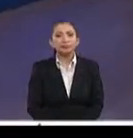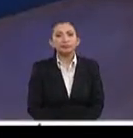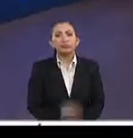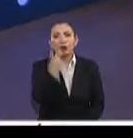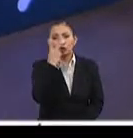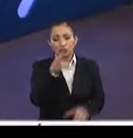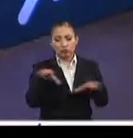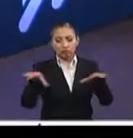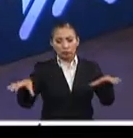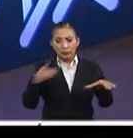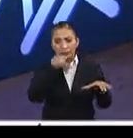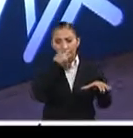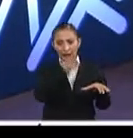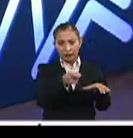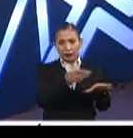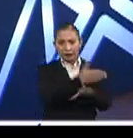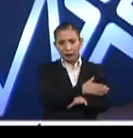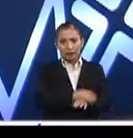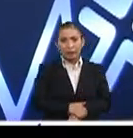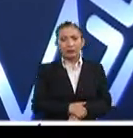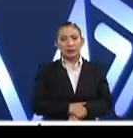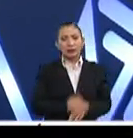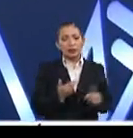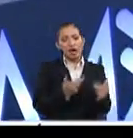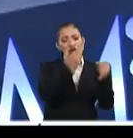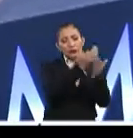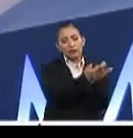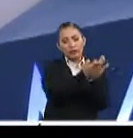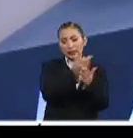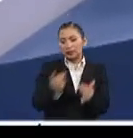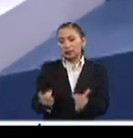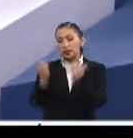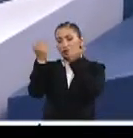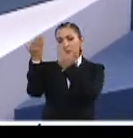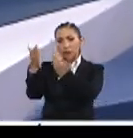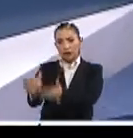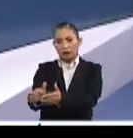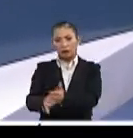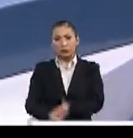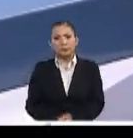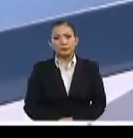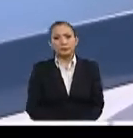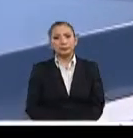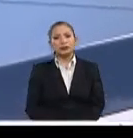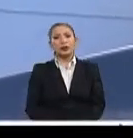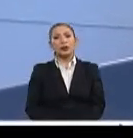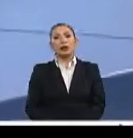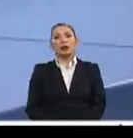Son 2 vertientes, como ya te lo había mencionado, negocios financieros y negocios bancarios.